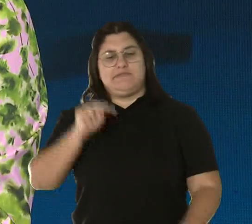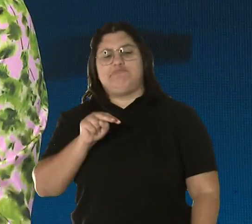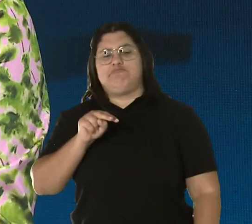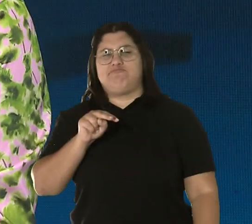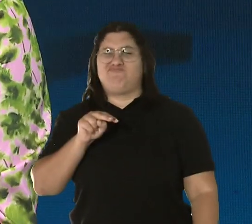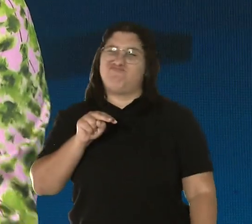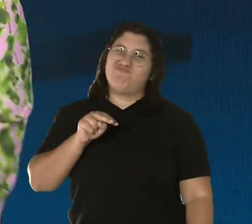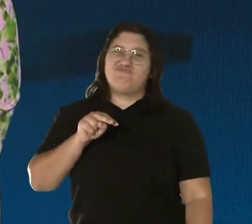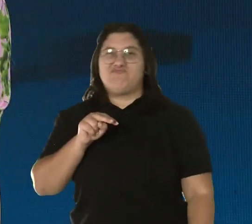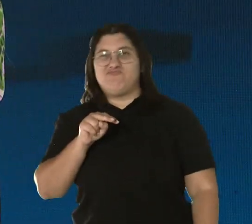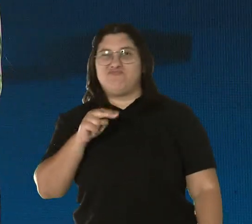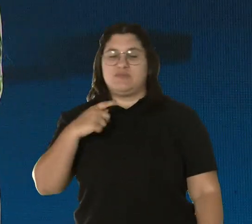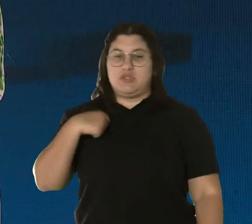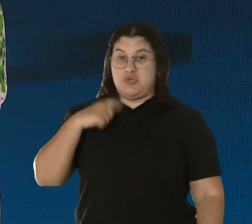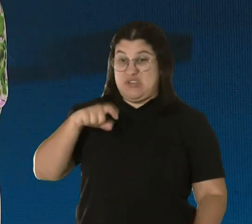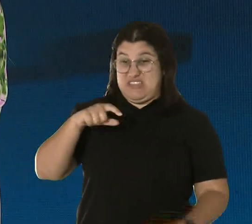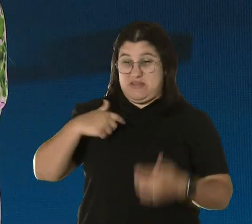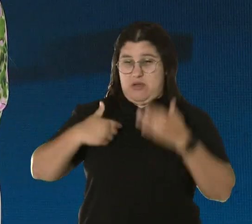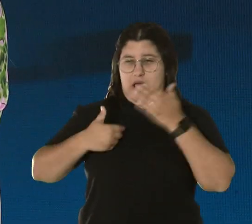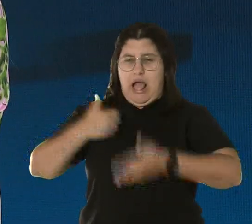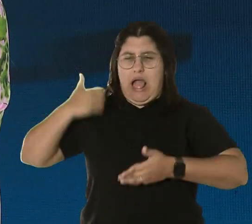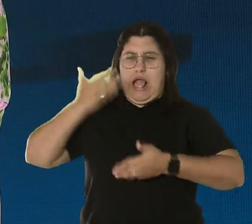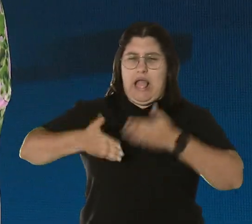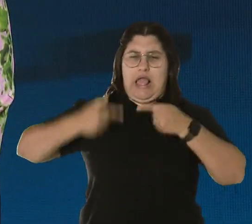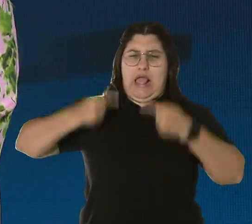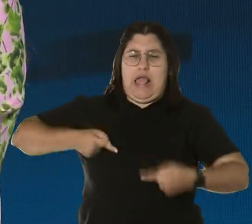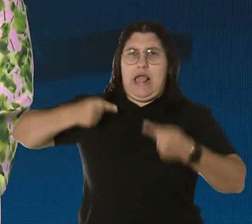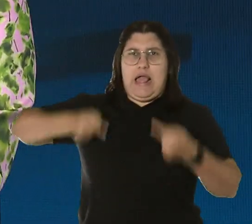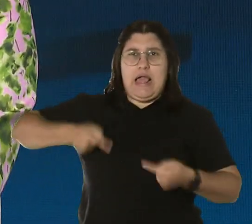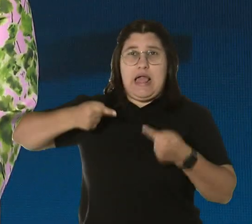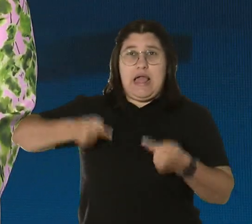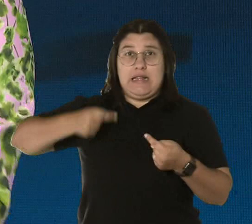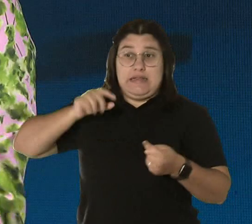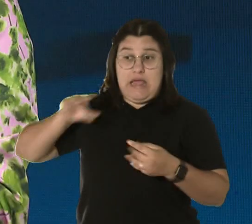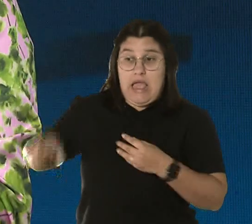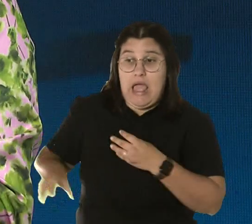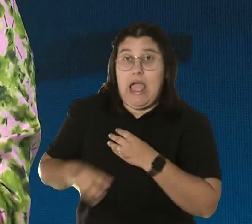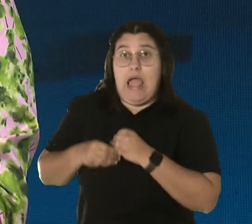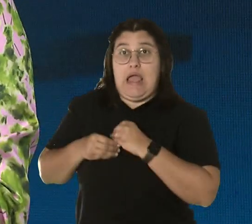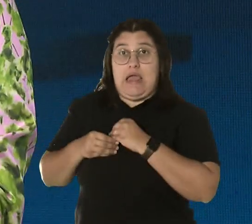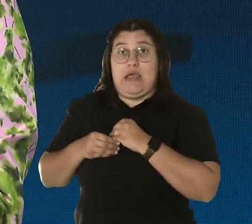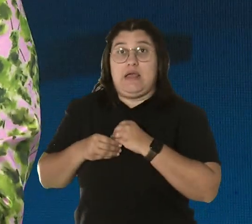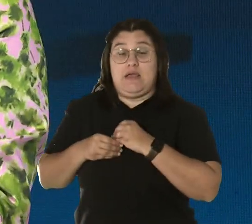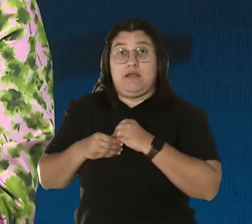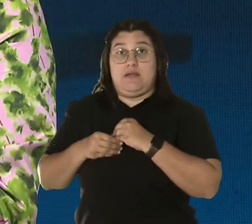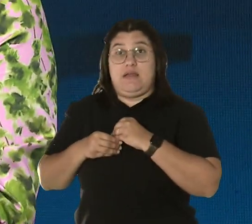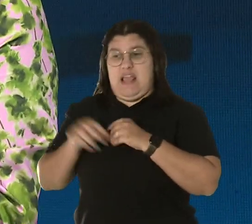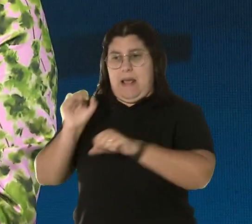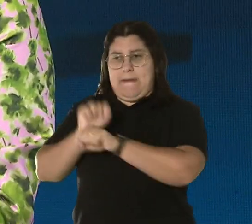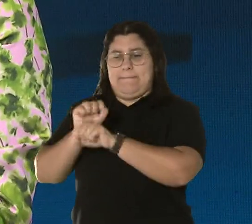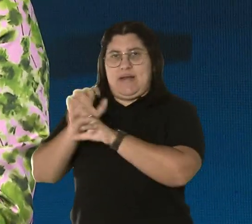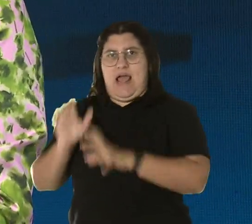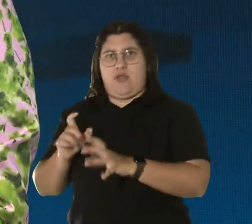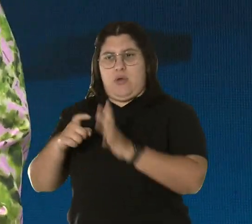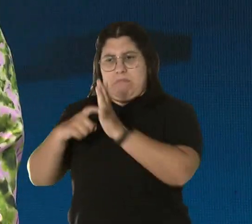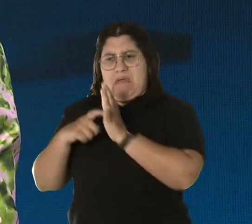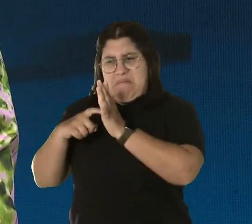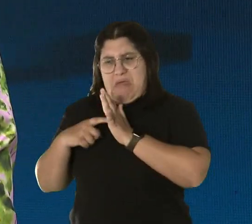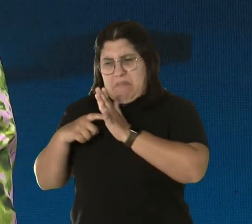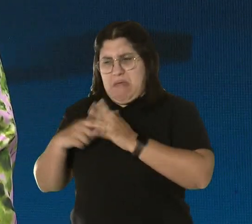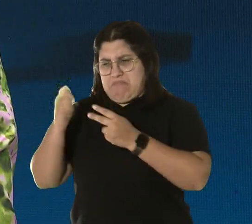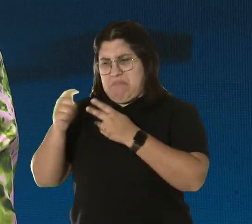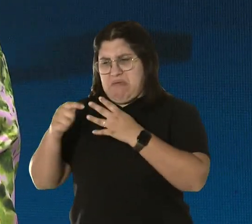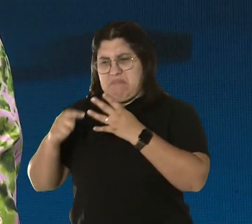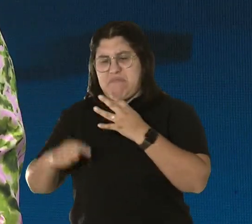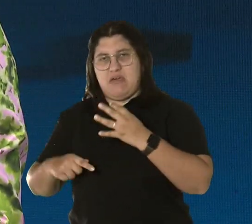ok, yo tengo que pasar todo este trabajo. Y en adición a eso, o sea, estos empleados tienen este y este otro